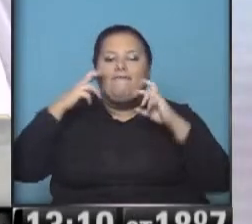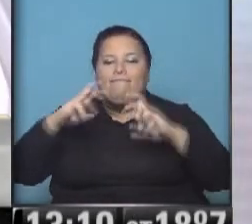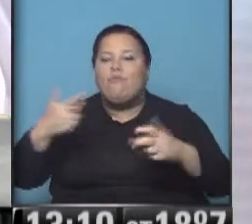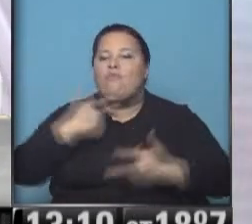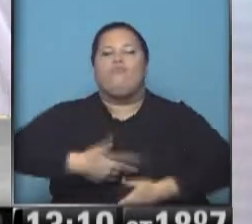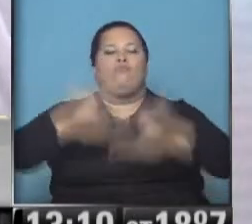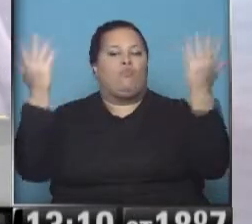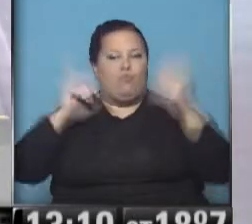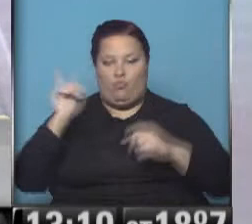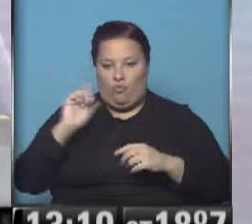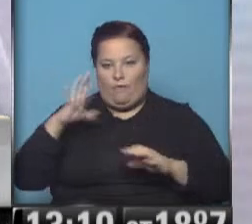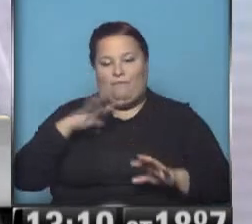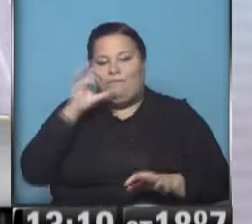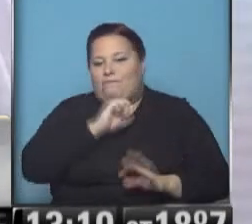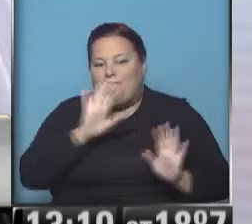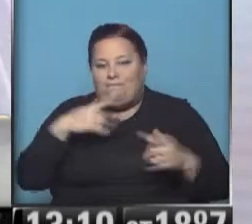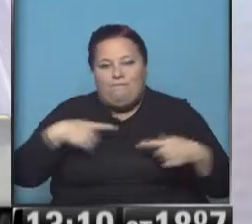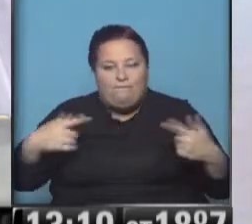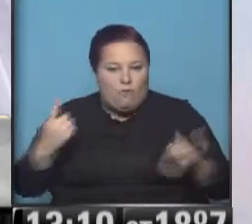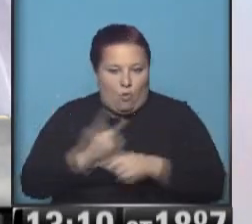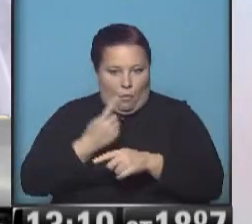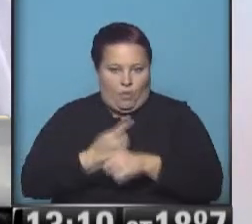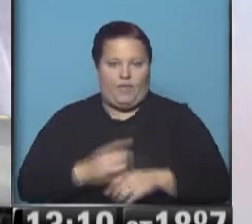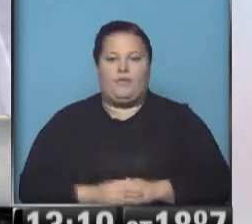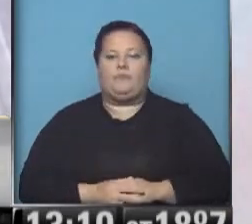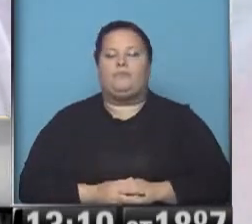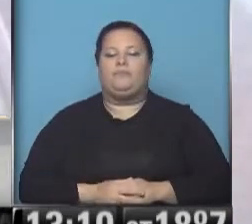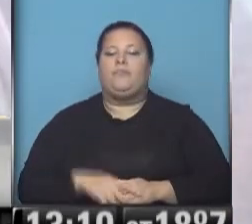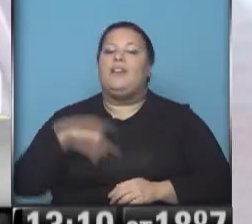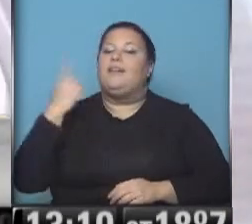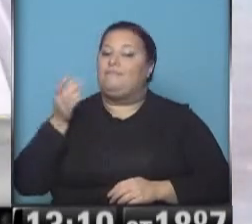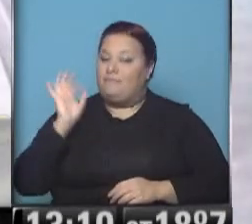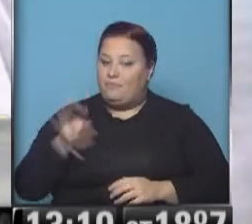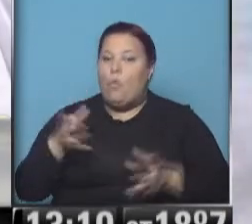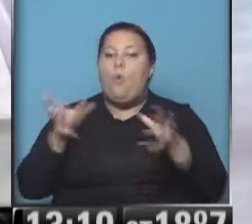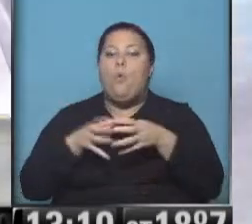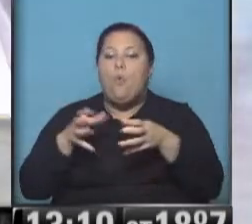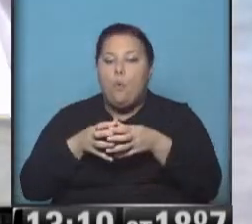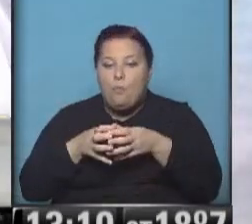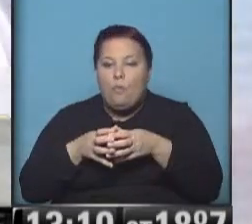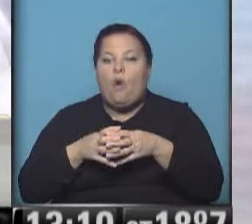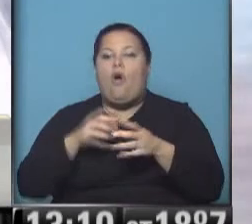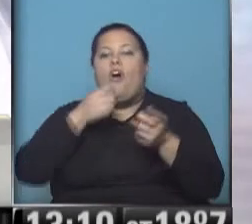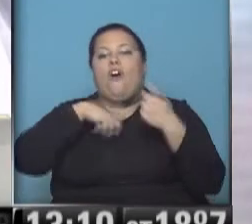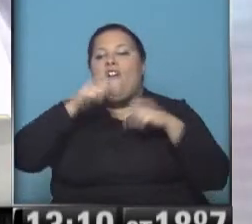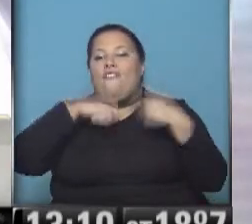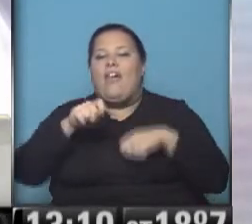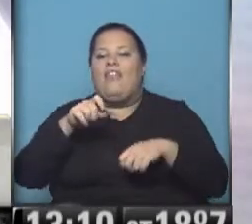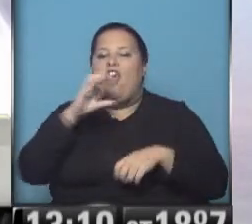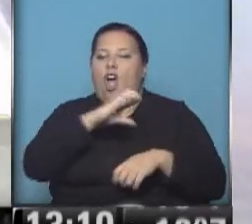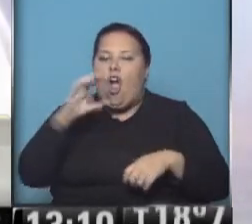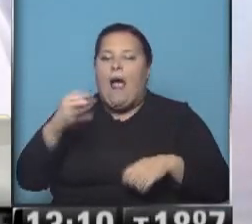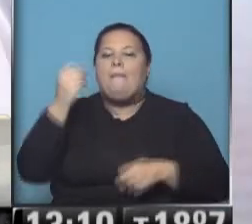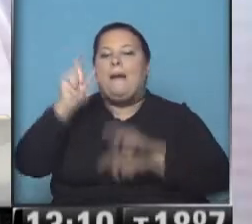quieren dar todavía más datos por el momento sabemos esto se trata de una banda que vendía al menudeo cocaína para